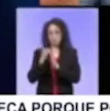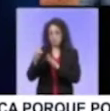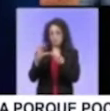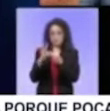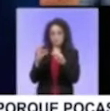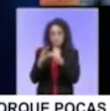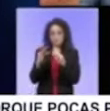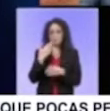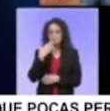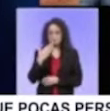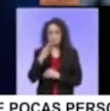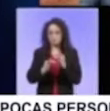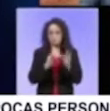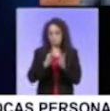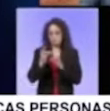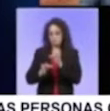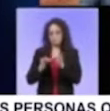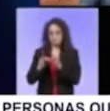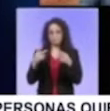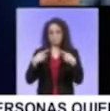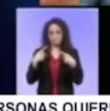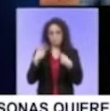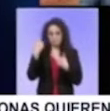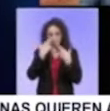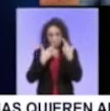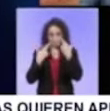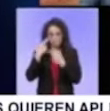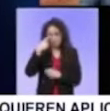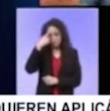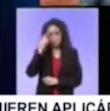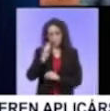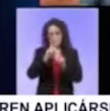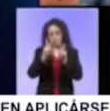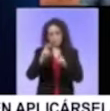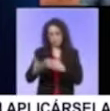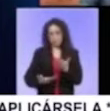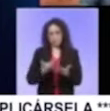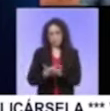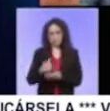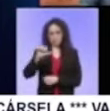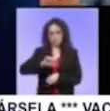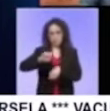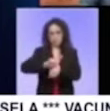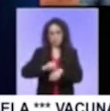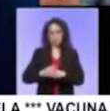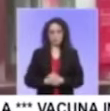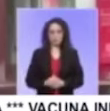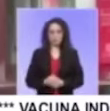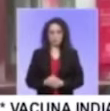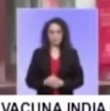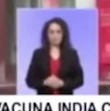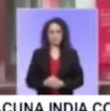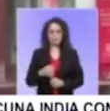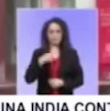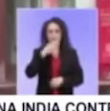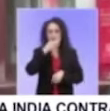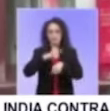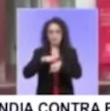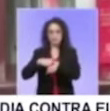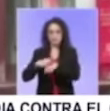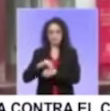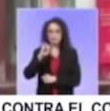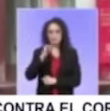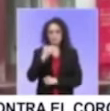de Salgado Macedonio y tendrá Morena que sustituir al candidato para poder seguir en la campaña. Luis Carlos,